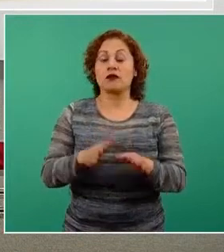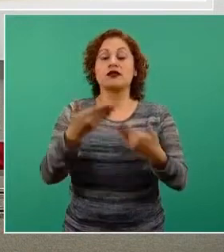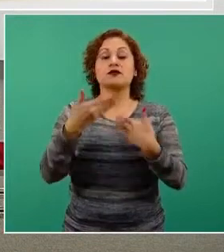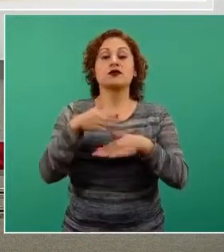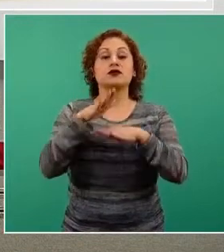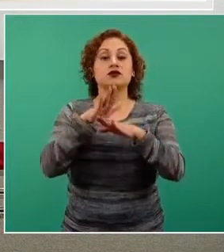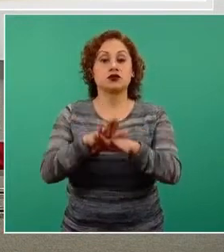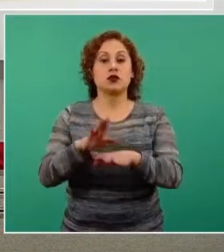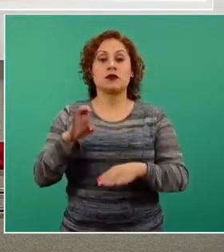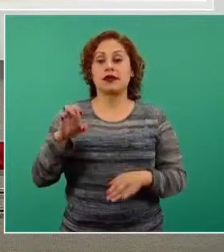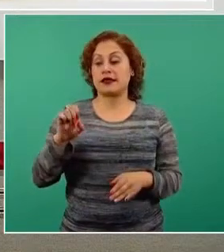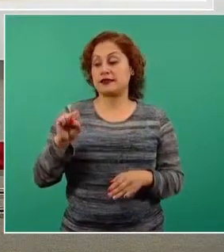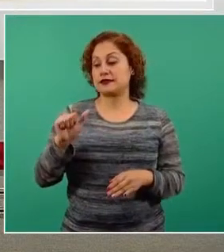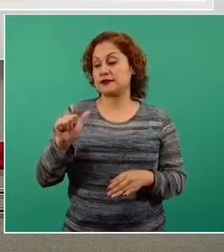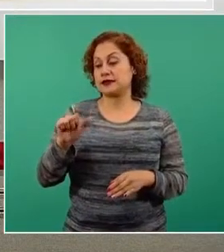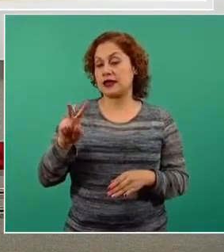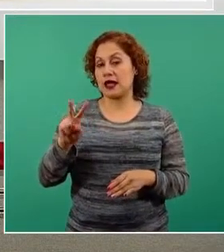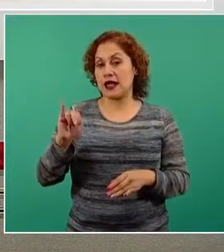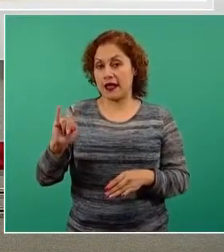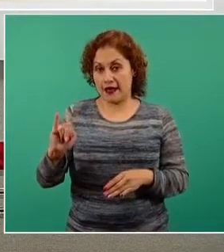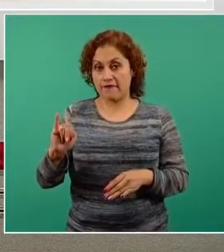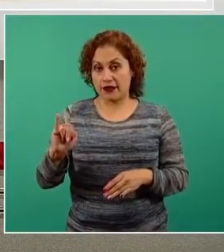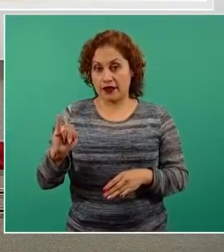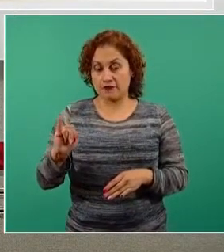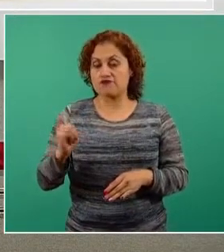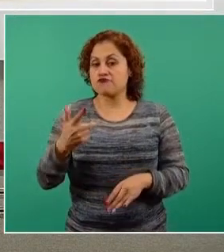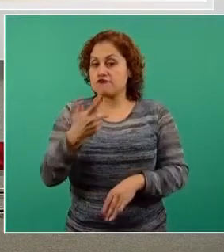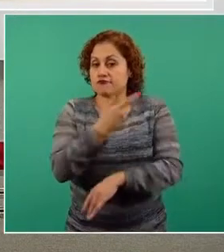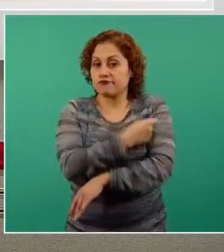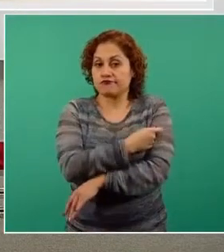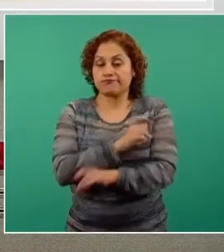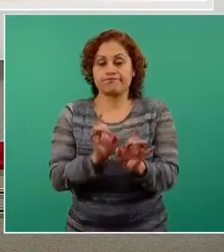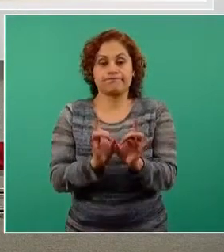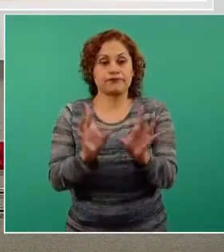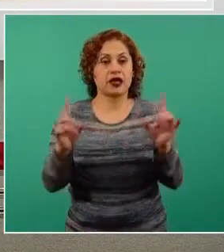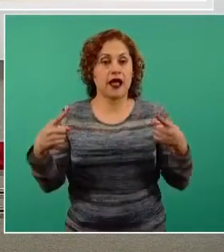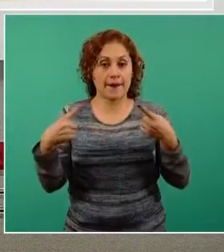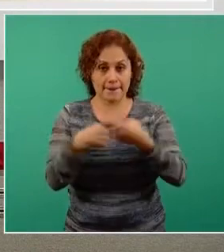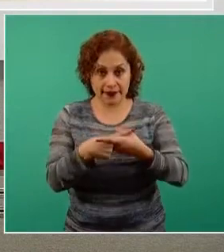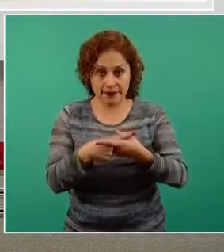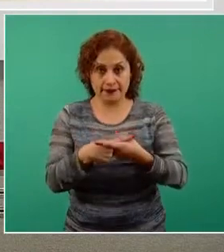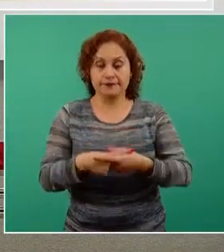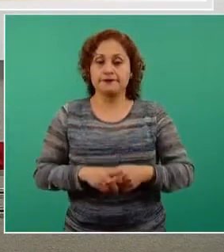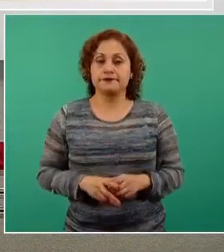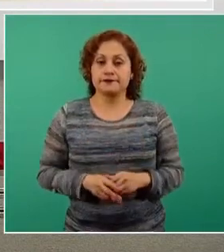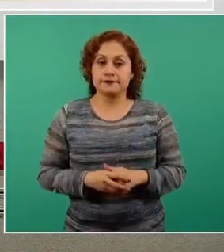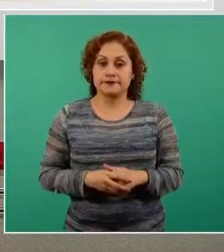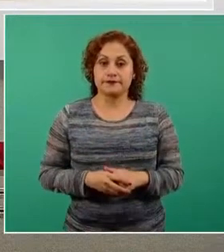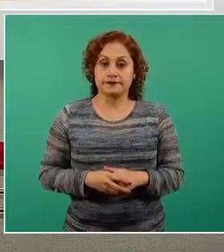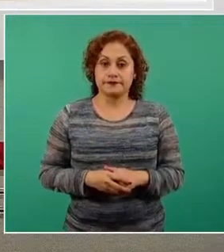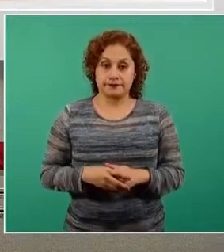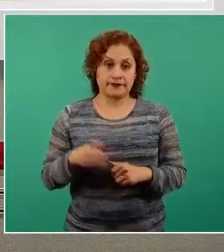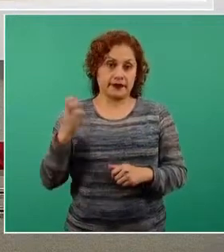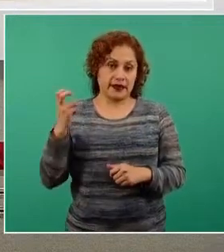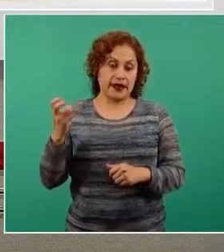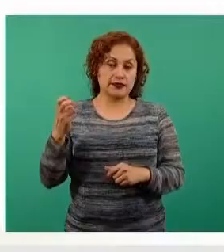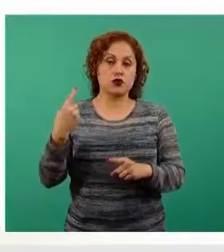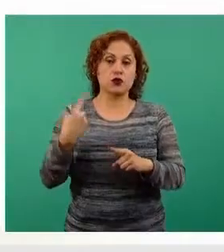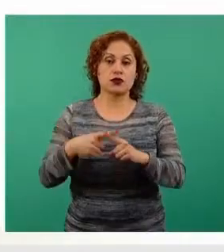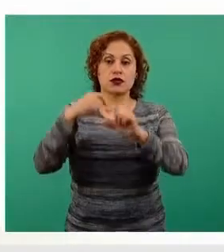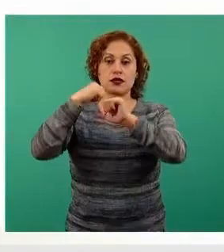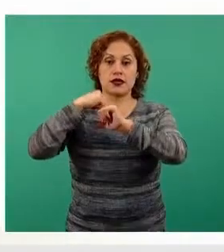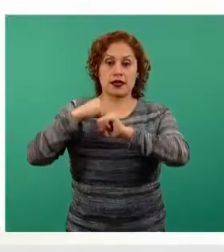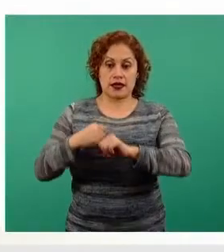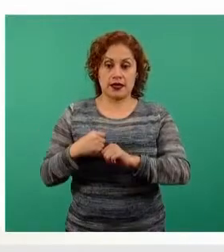de los eventos supuestamente atribuibles a vacunación e inmunización. Esto lo lleva a cabo el Sistema